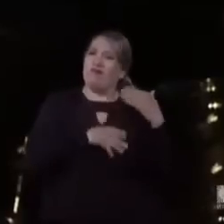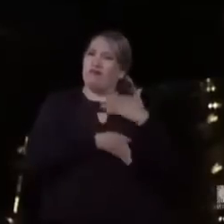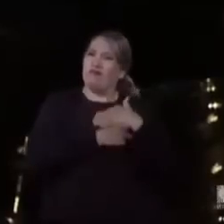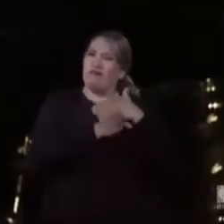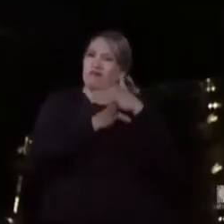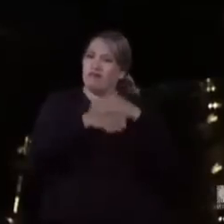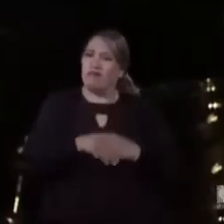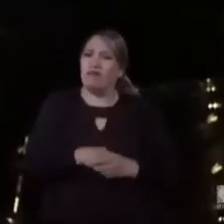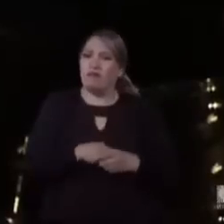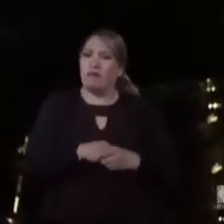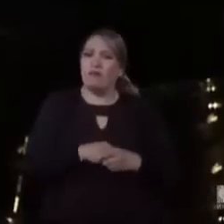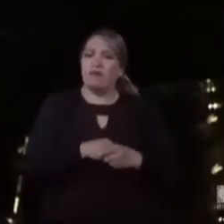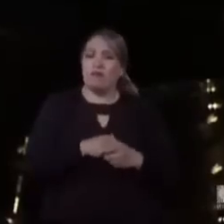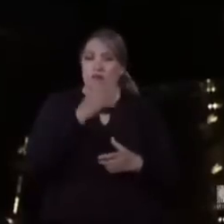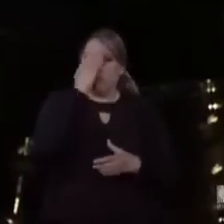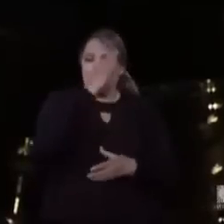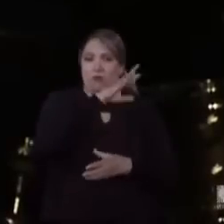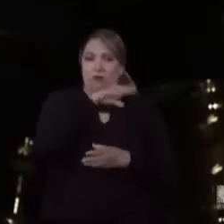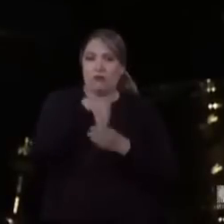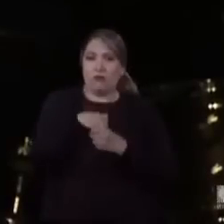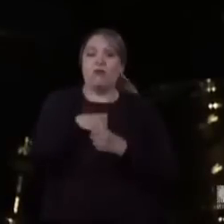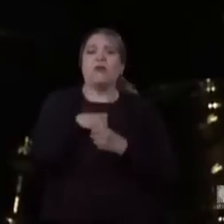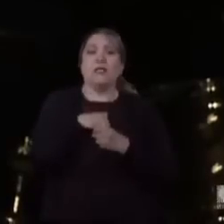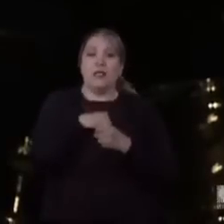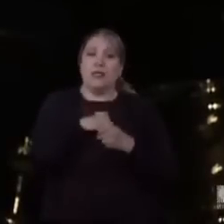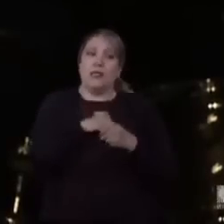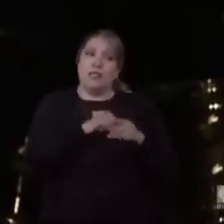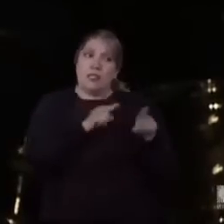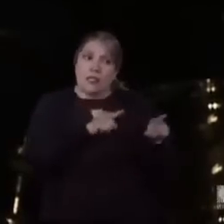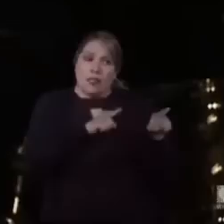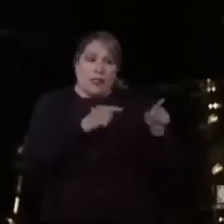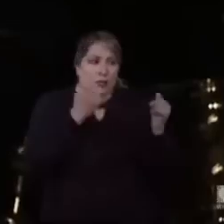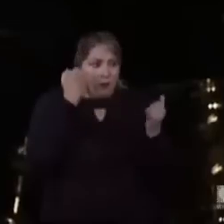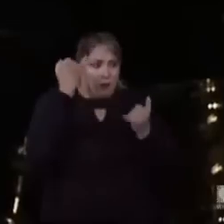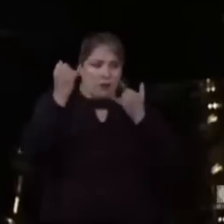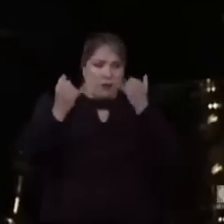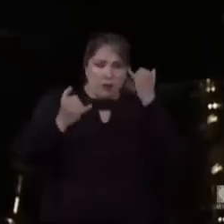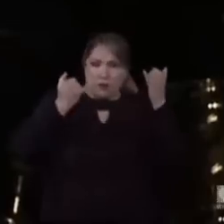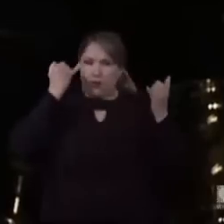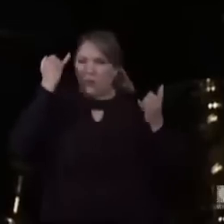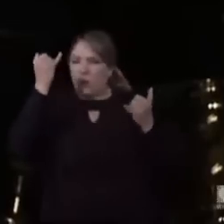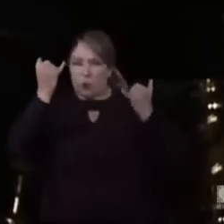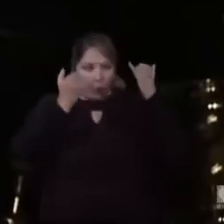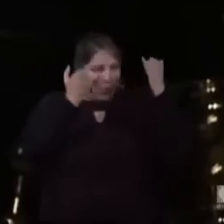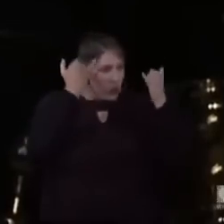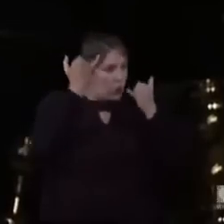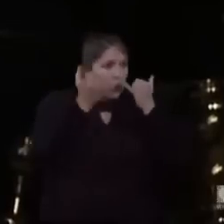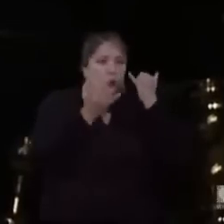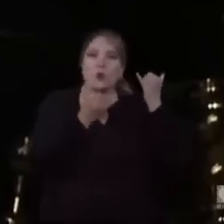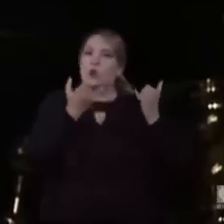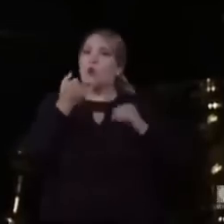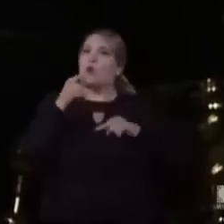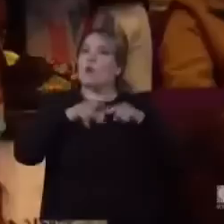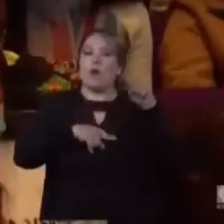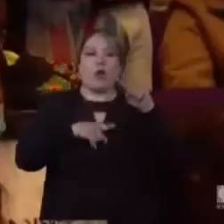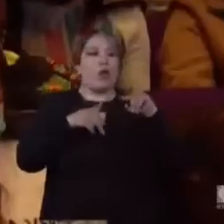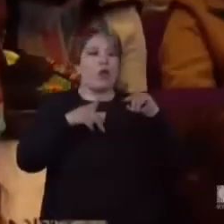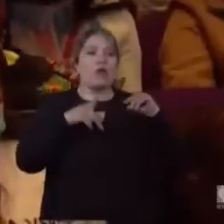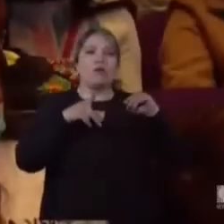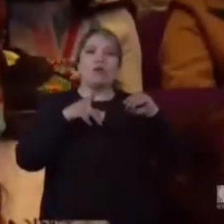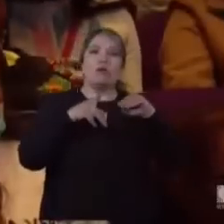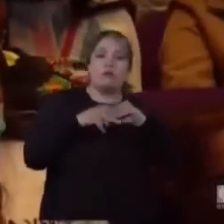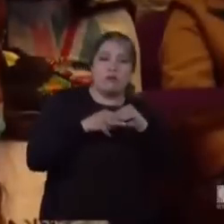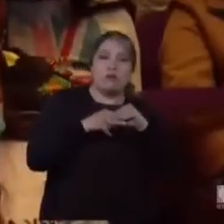y donde las ideas del enemigo interno de lado y lado se atraviesan para impedirnos construir el